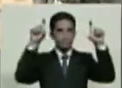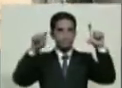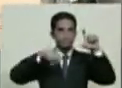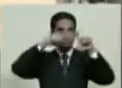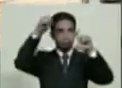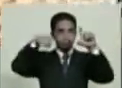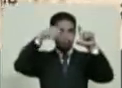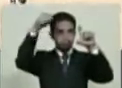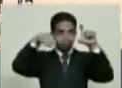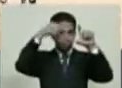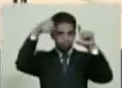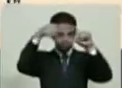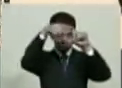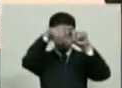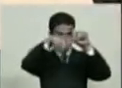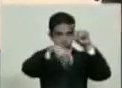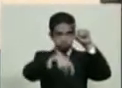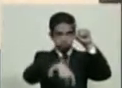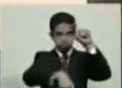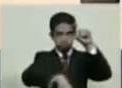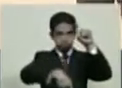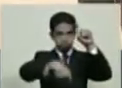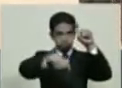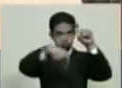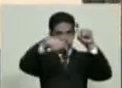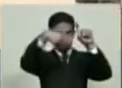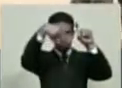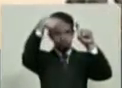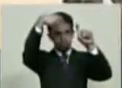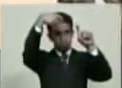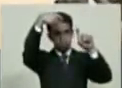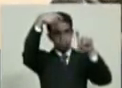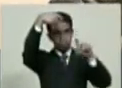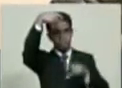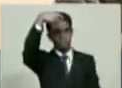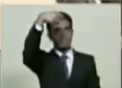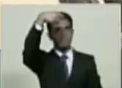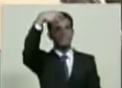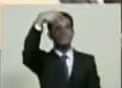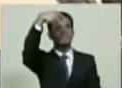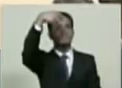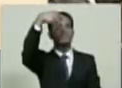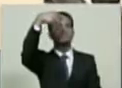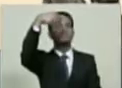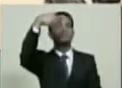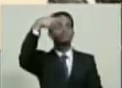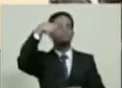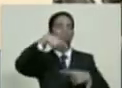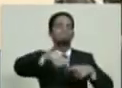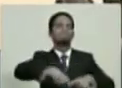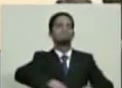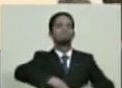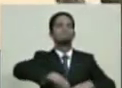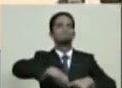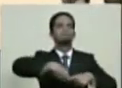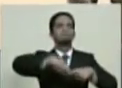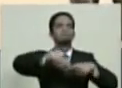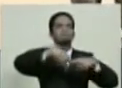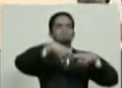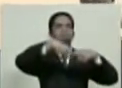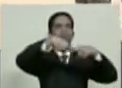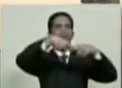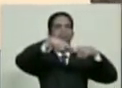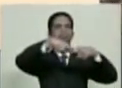torres, lo utilizaban en el lecho marino para levantar este cable. Y